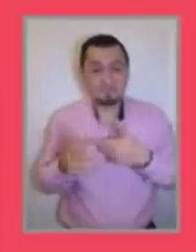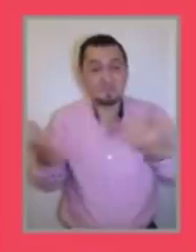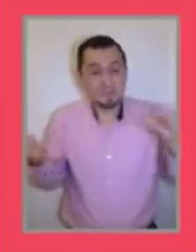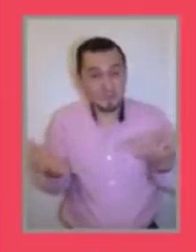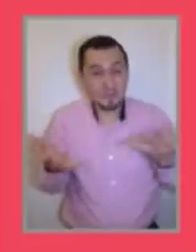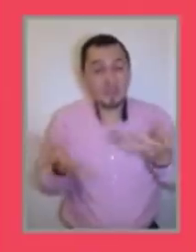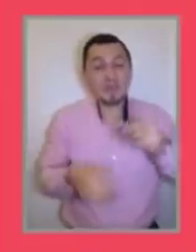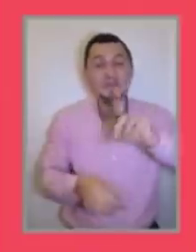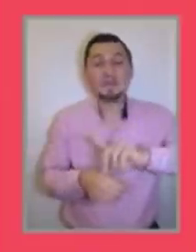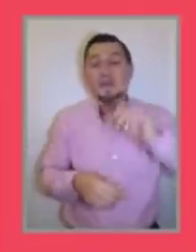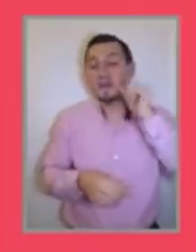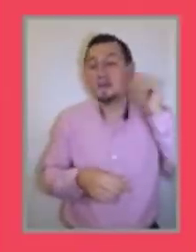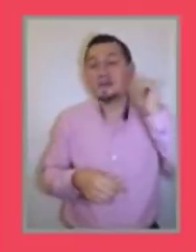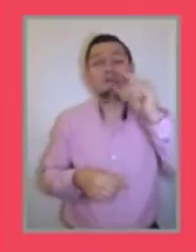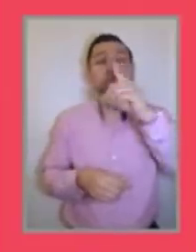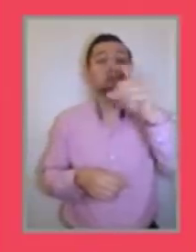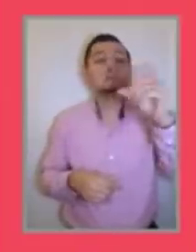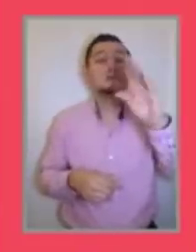día de ayer